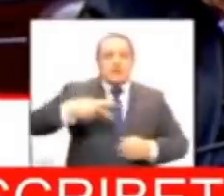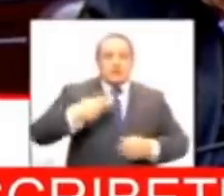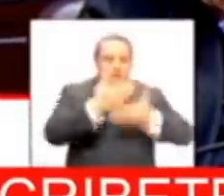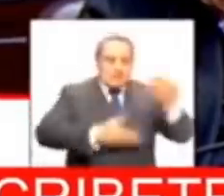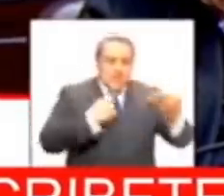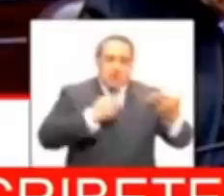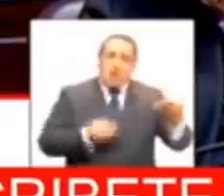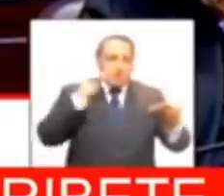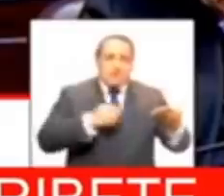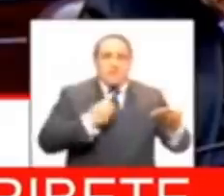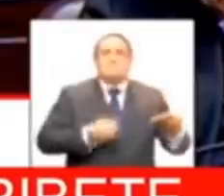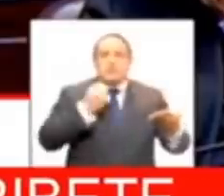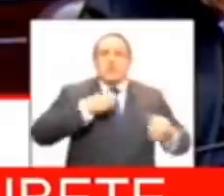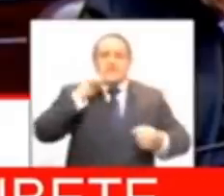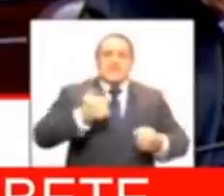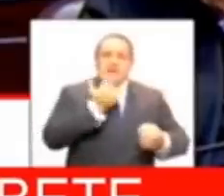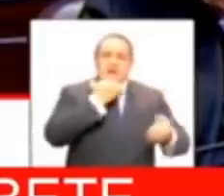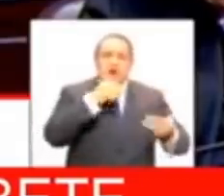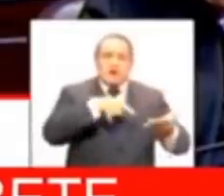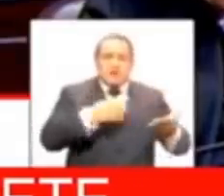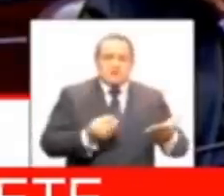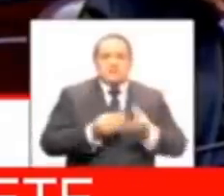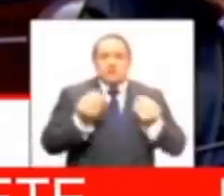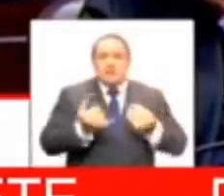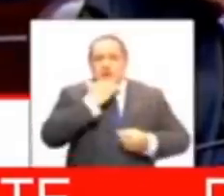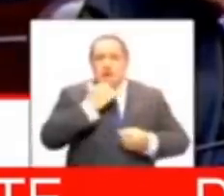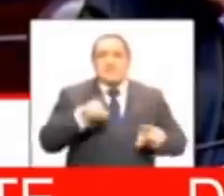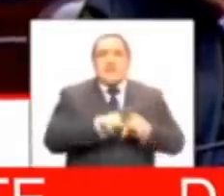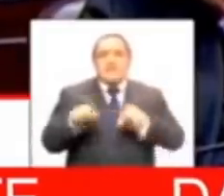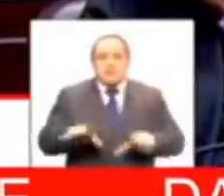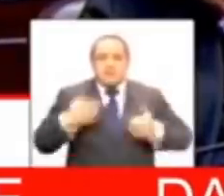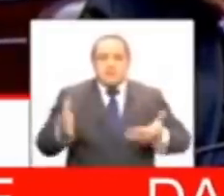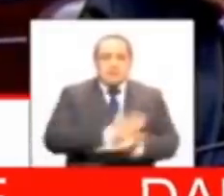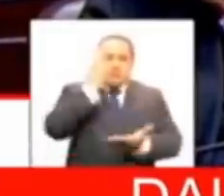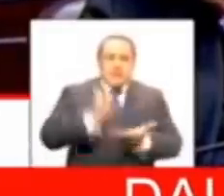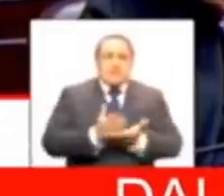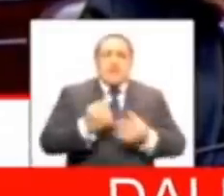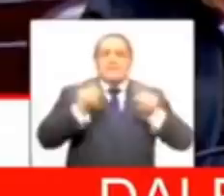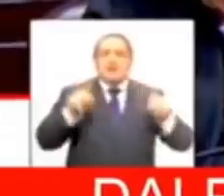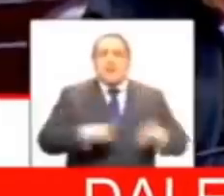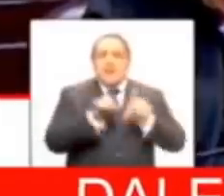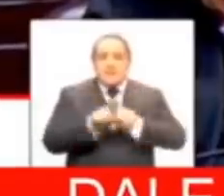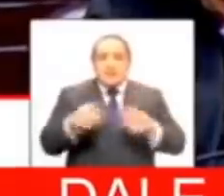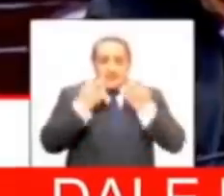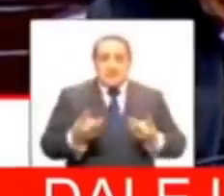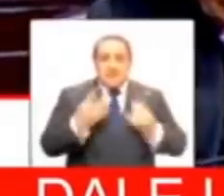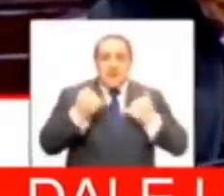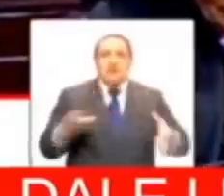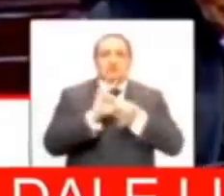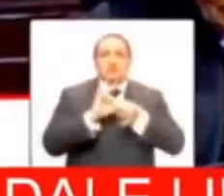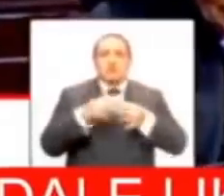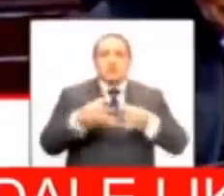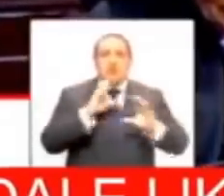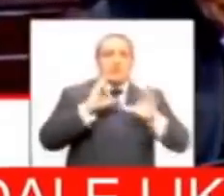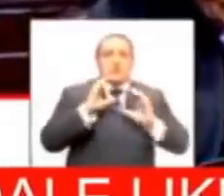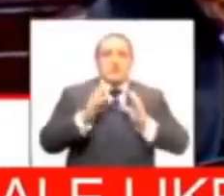segunda reconsideración, porque sí han habido errores, sí han habido errores, sí pueden haber habido problemas, pero tiene que haber sobre todo intención de diálogo y unidad.